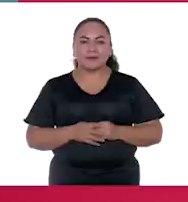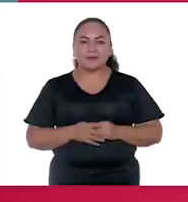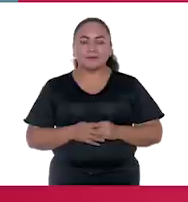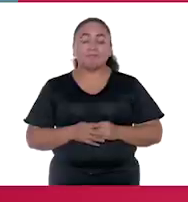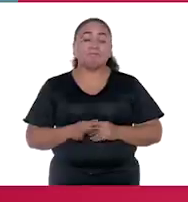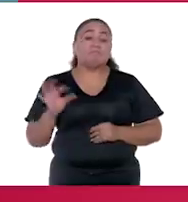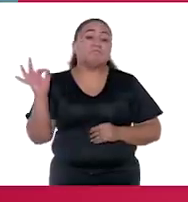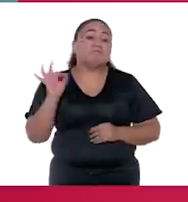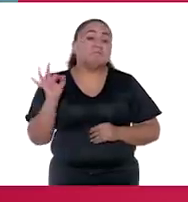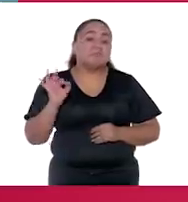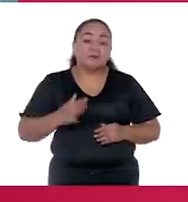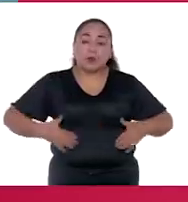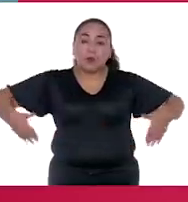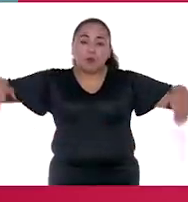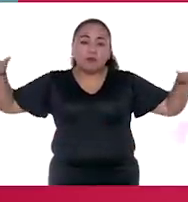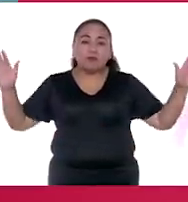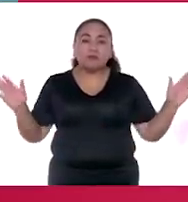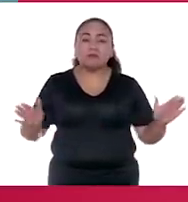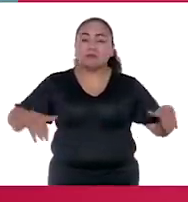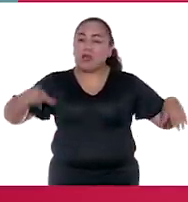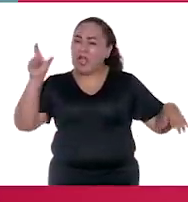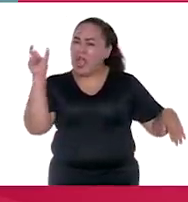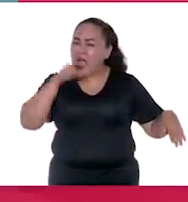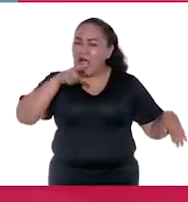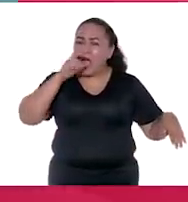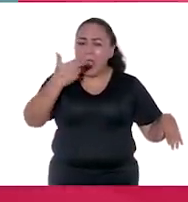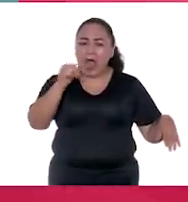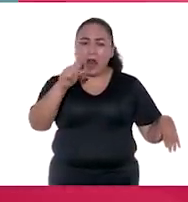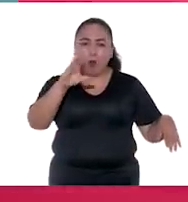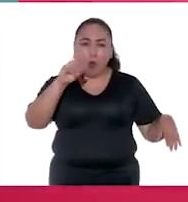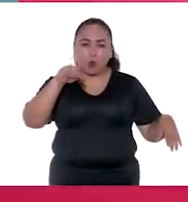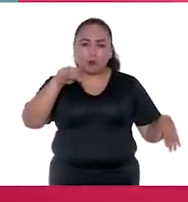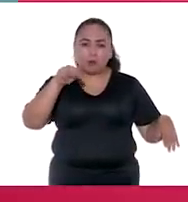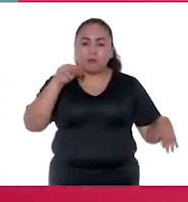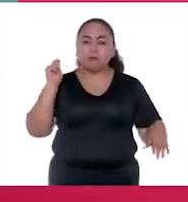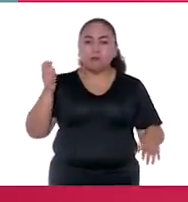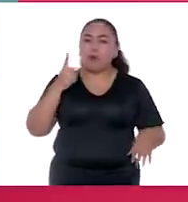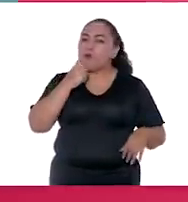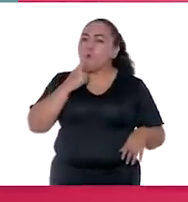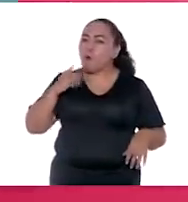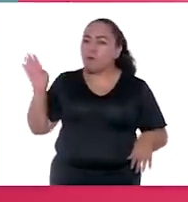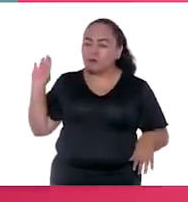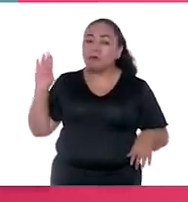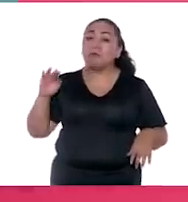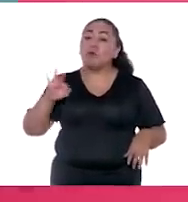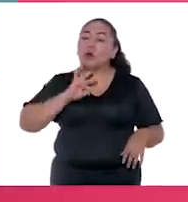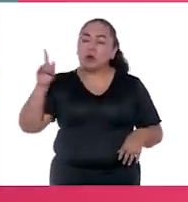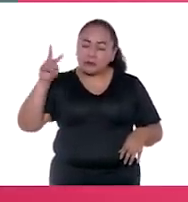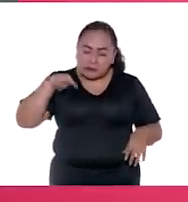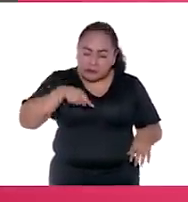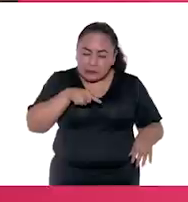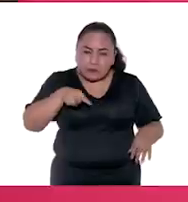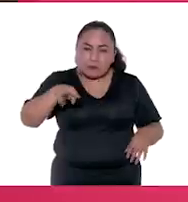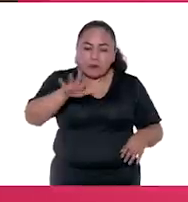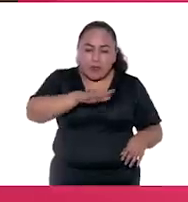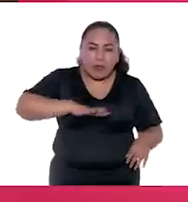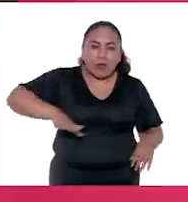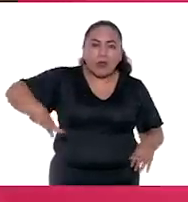Tal vez las alas de un halcón cola roja son el mejor vehículo para conocer los rincones secretos de las islas del